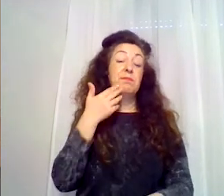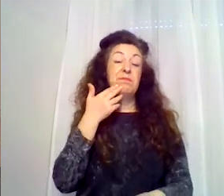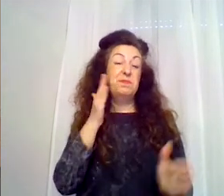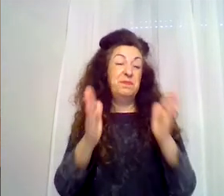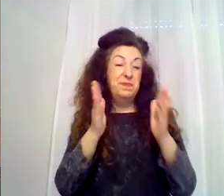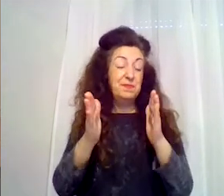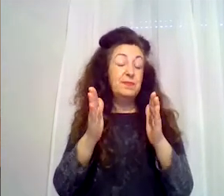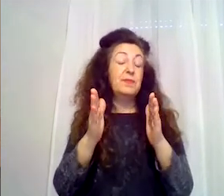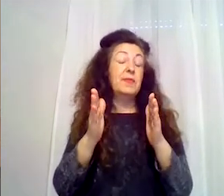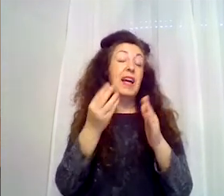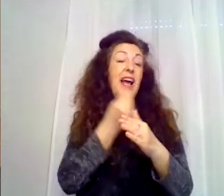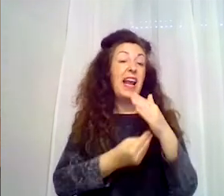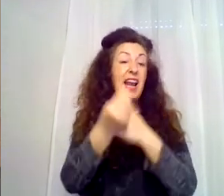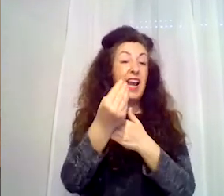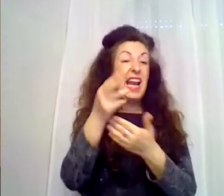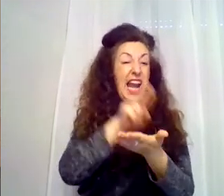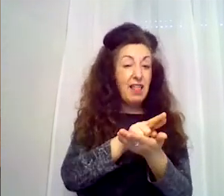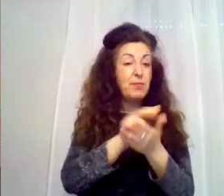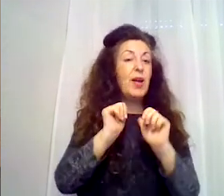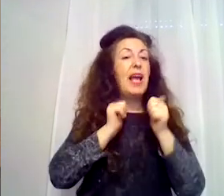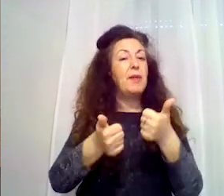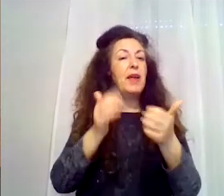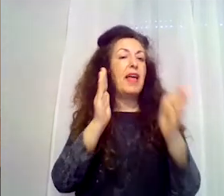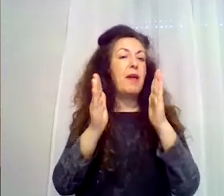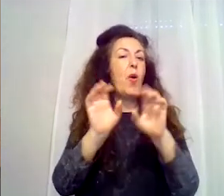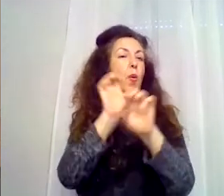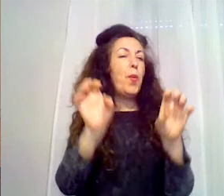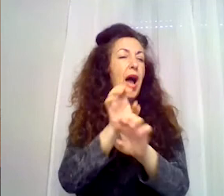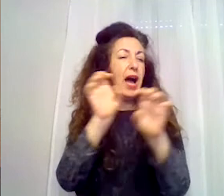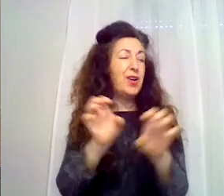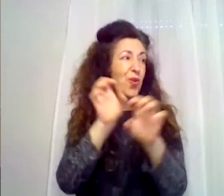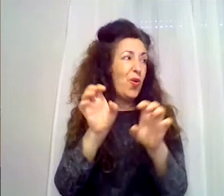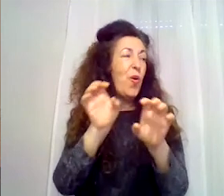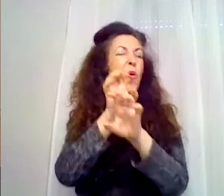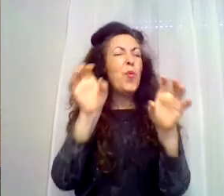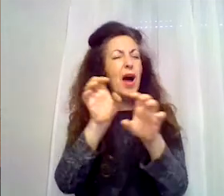masiloficinio y el paso a otra cosa nueva. Y entonces veo que hay ahí